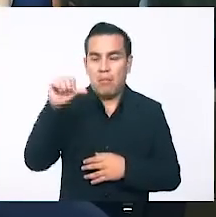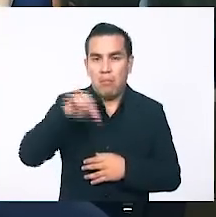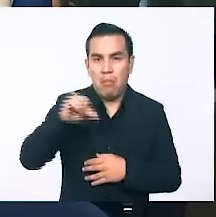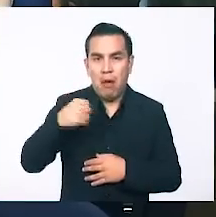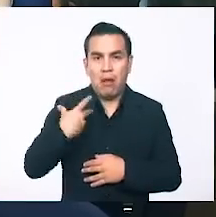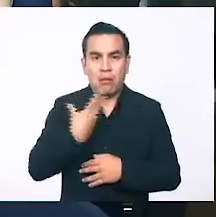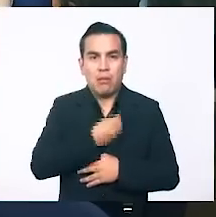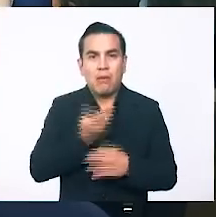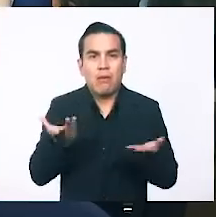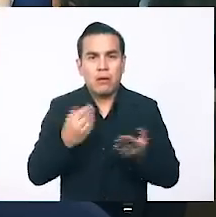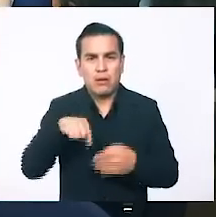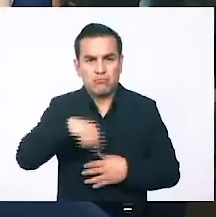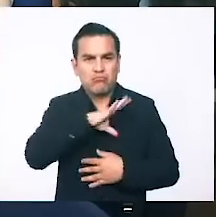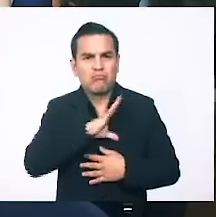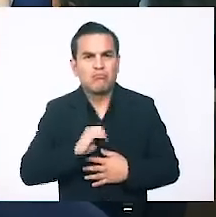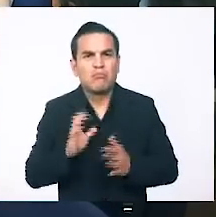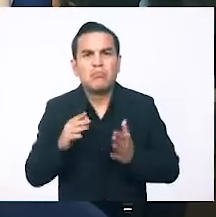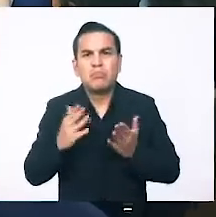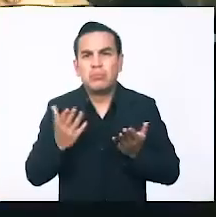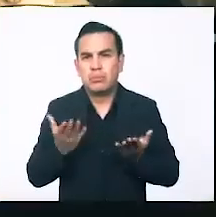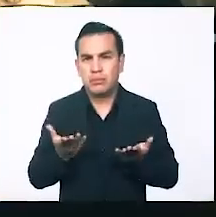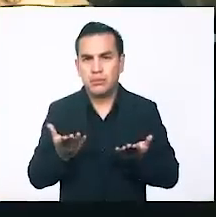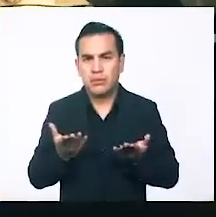estamos haciendo nosotros.